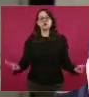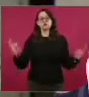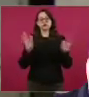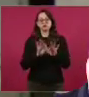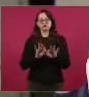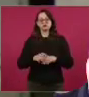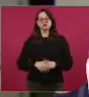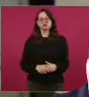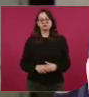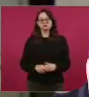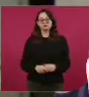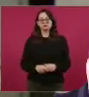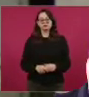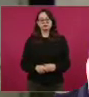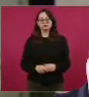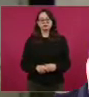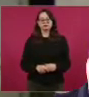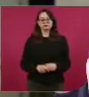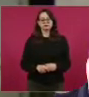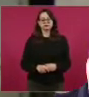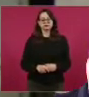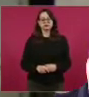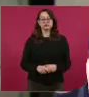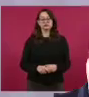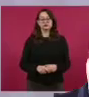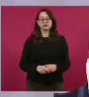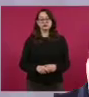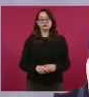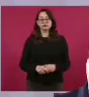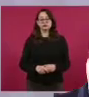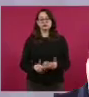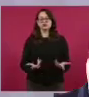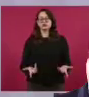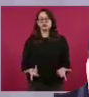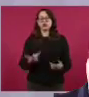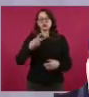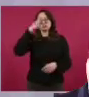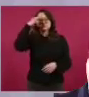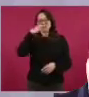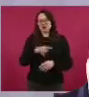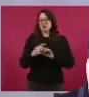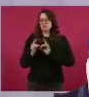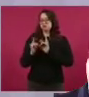Nosotros hemos podido enfrentar muchas calamidades